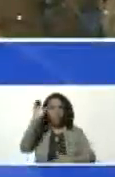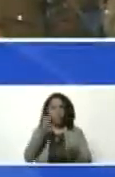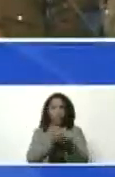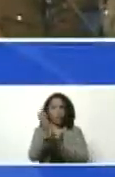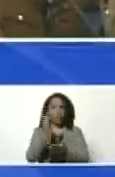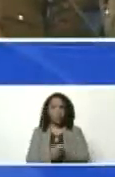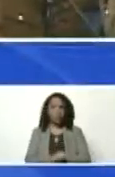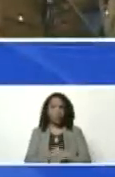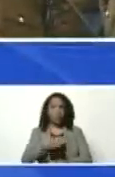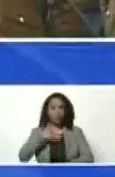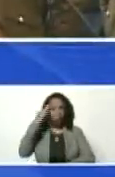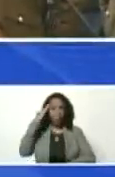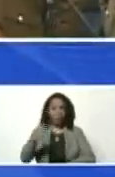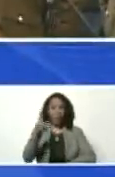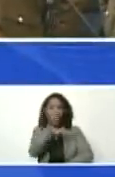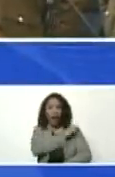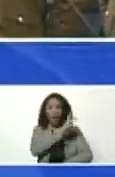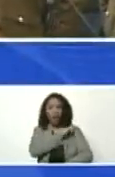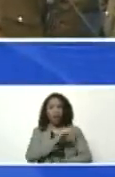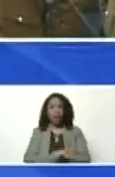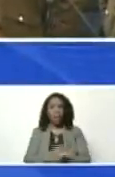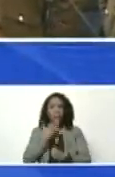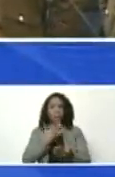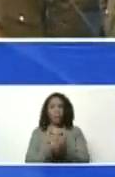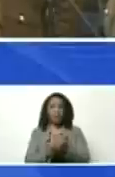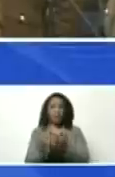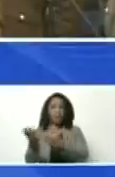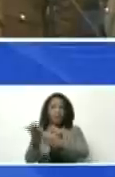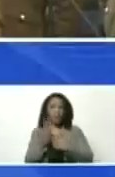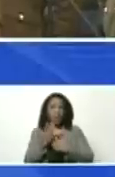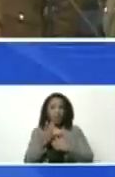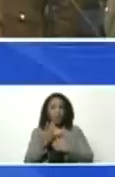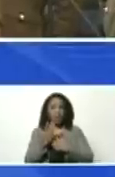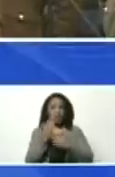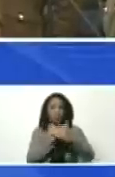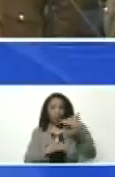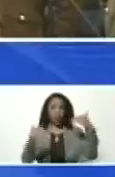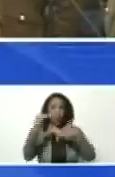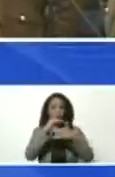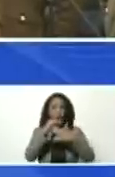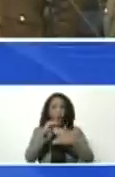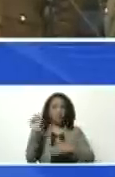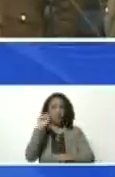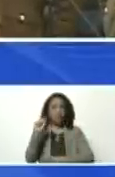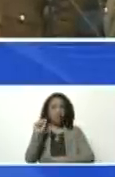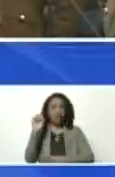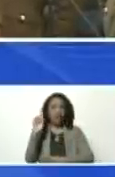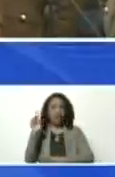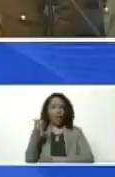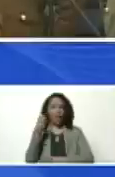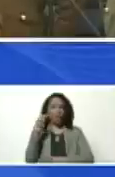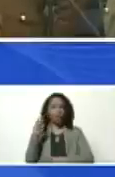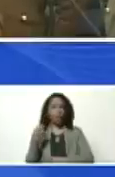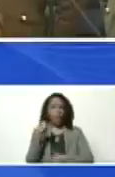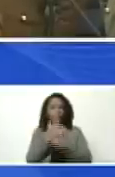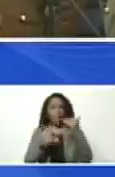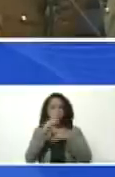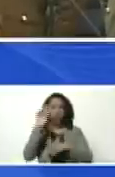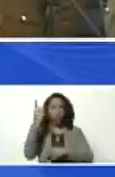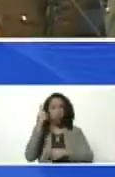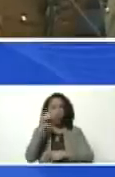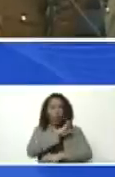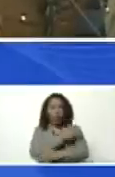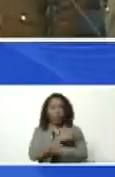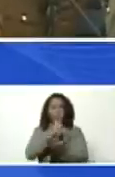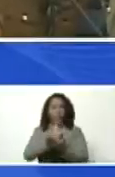sigue! Mi comandante en jefe, permiso para recibir la jerarquía de sargento mayor de segunda de la Fuerza Armada Nacional